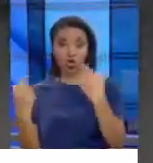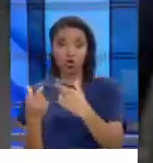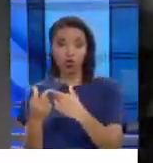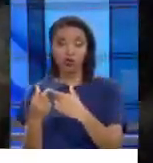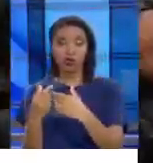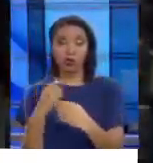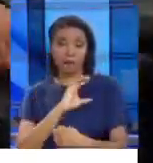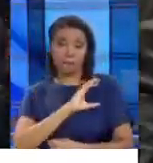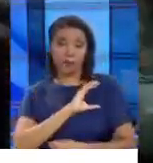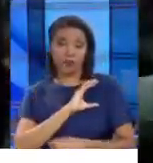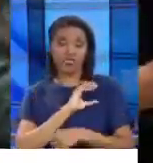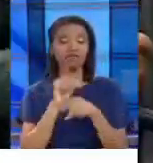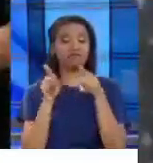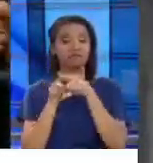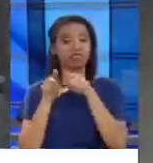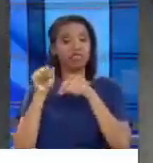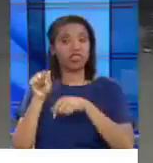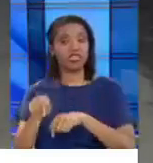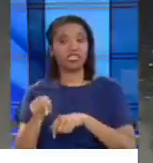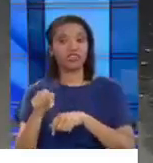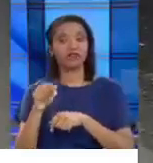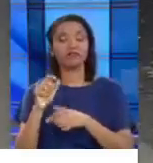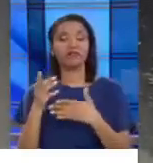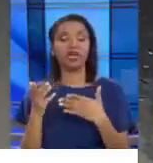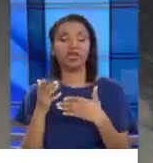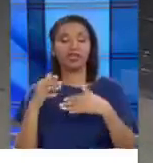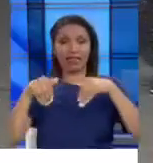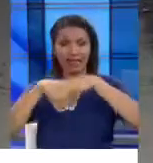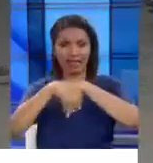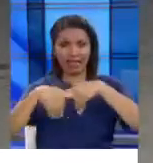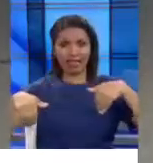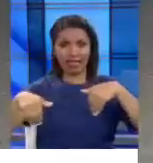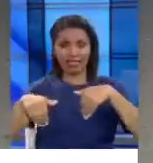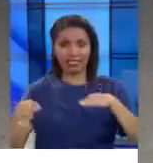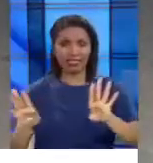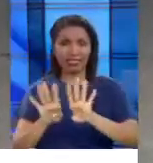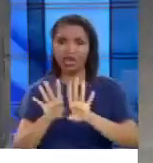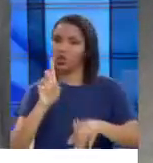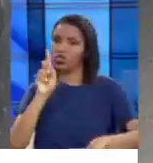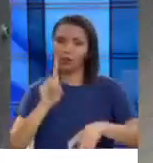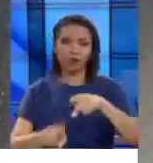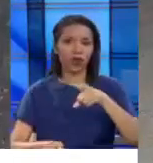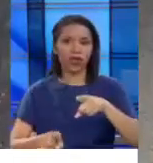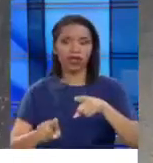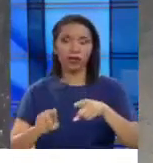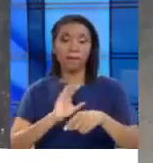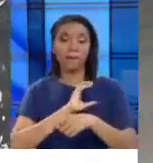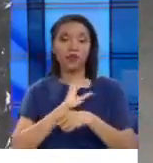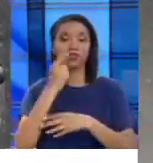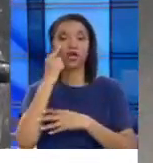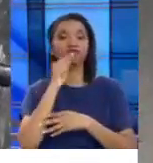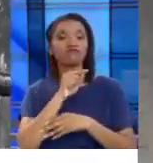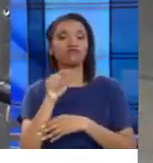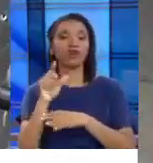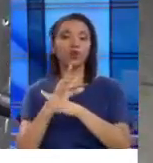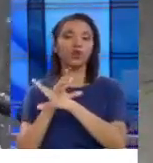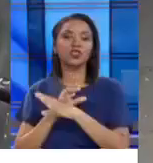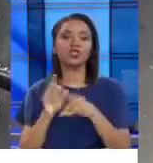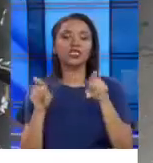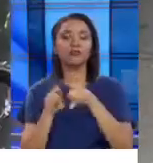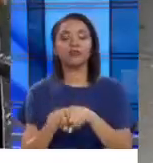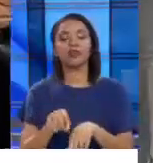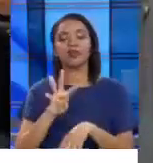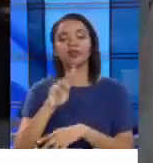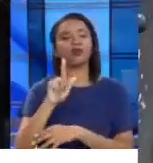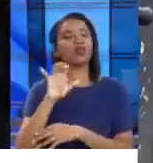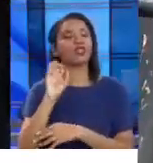multitudes, quienes están aquí precisamente para impedir que la vía se cierre en su totalidad. Acá los comercios en su mayoría, en el área de los Cuatro